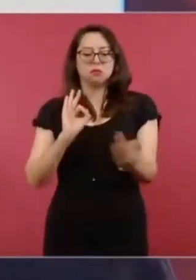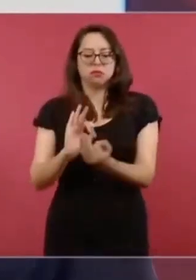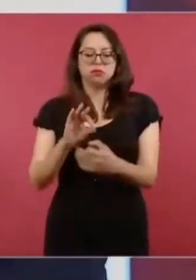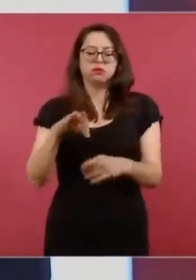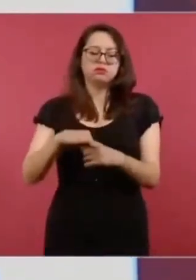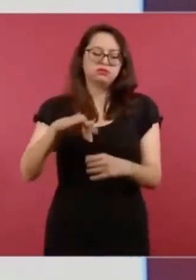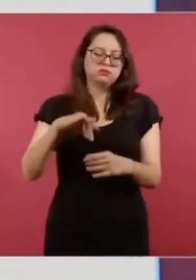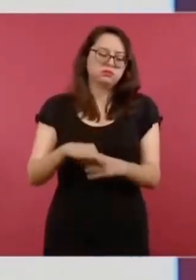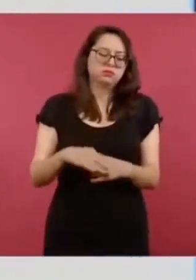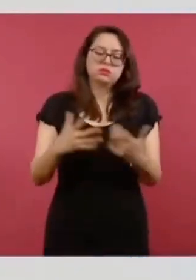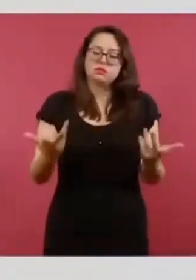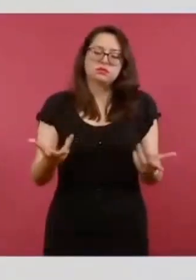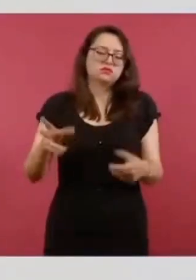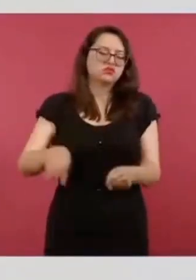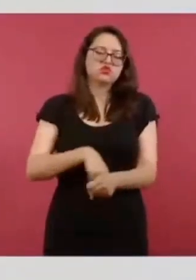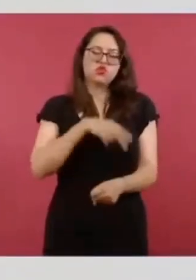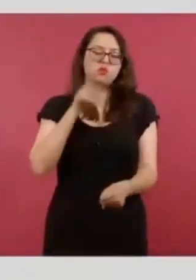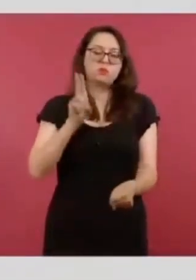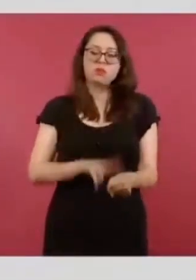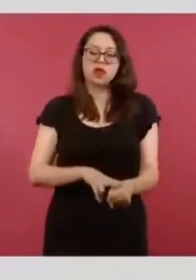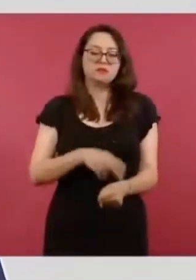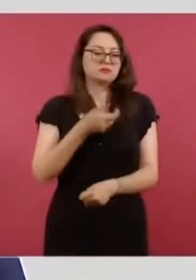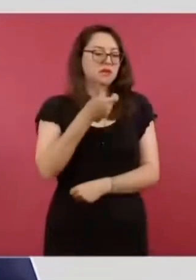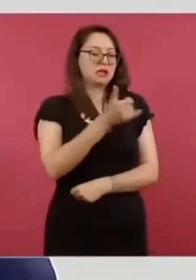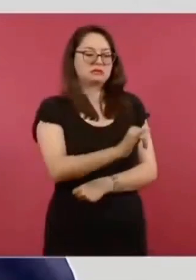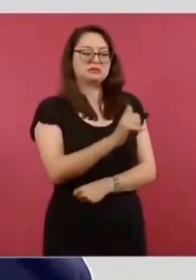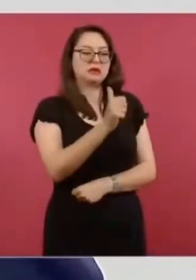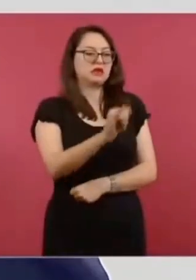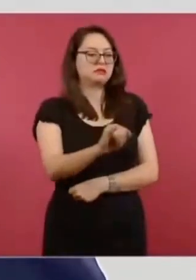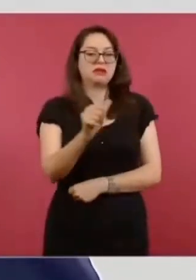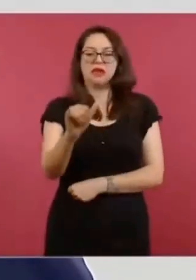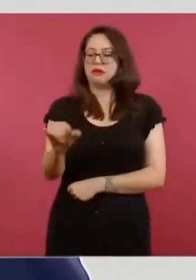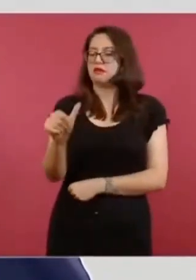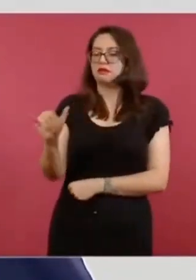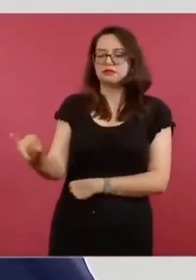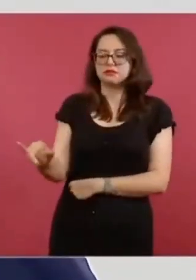de hacer lo mismo, ya desde ahora,